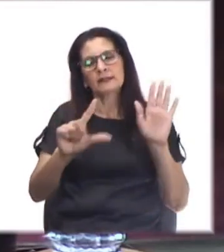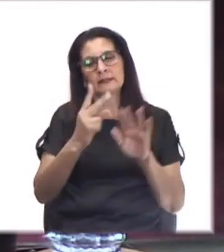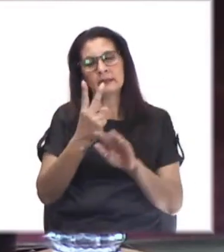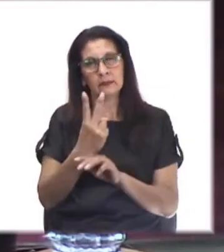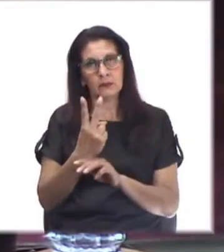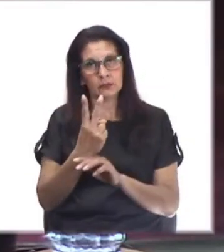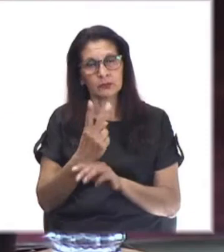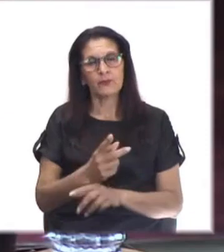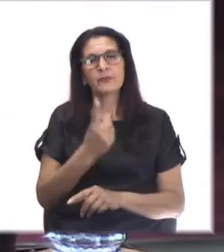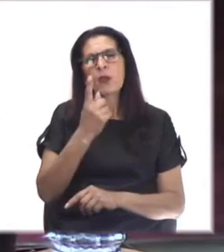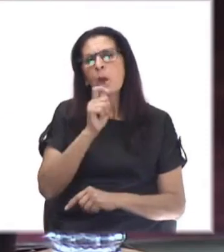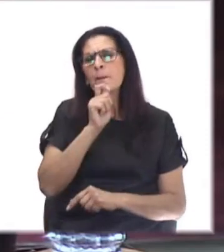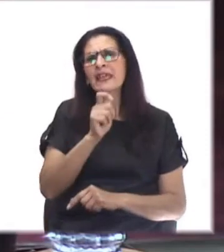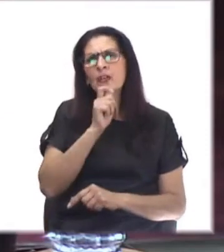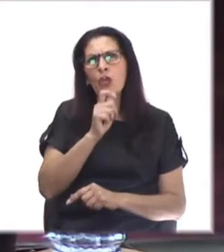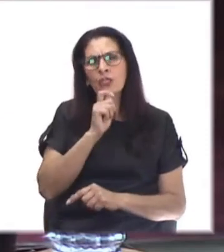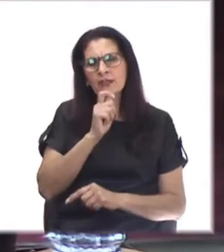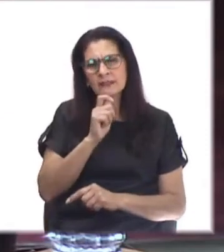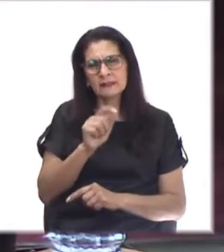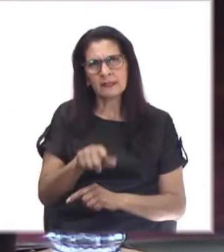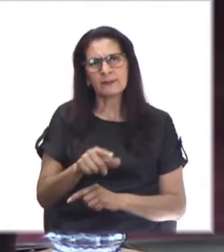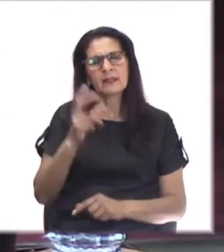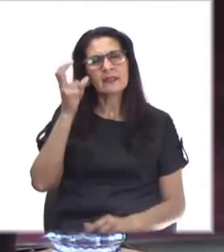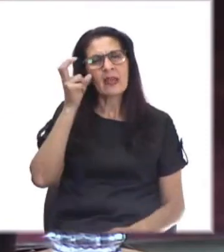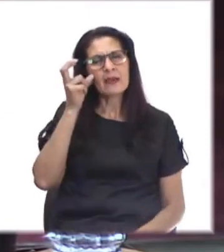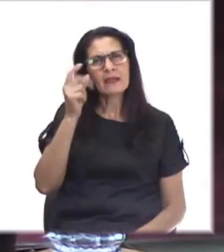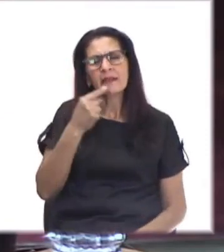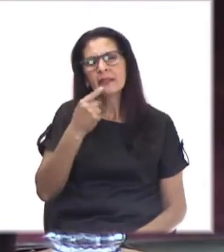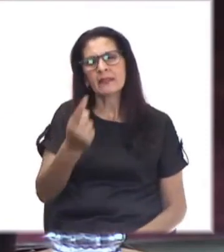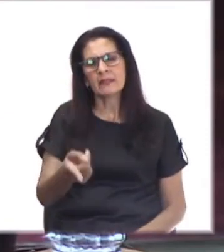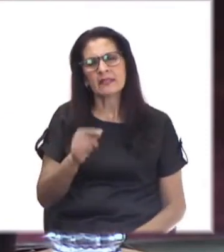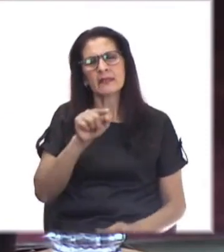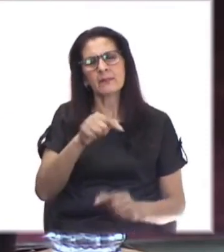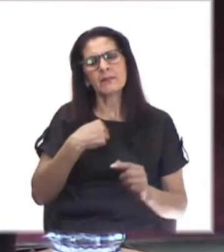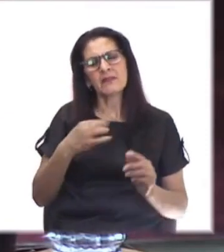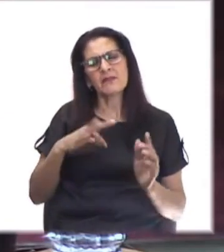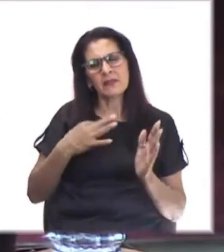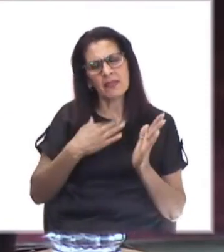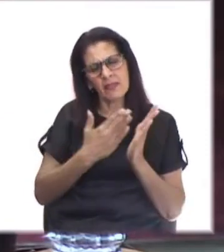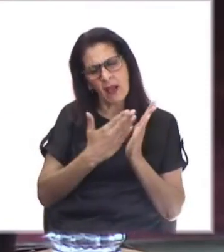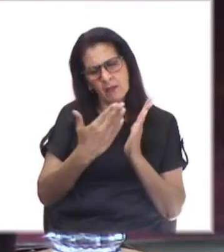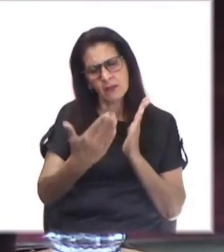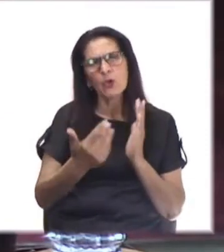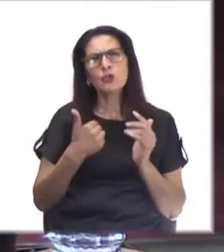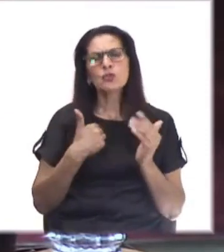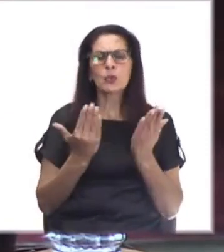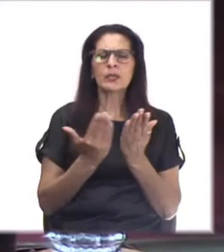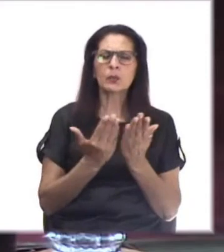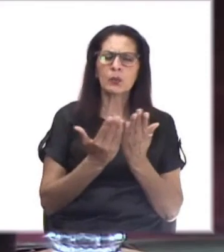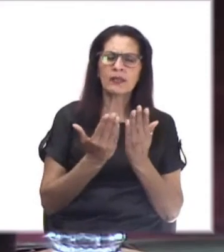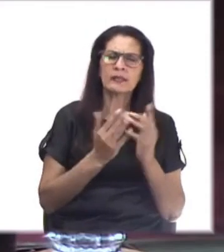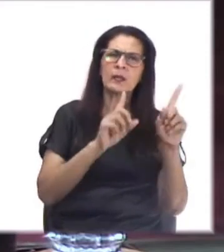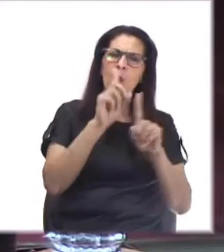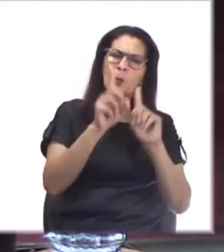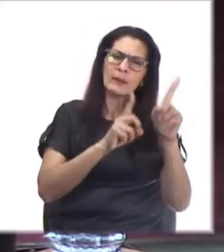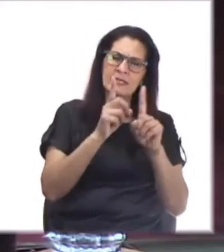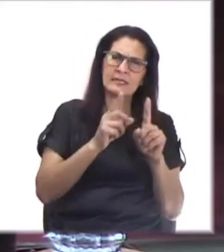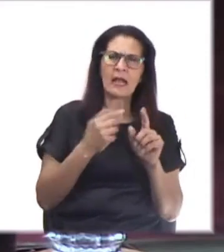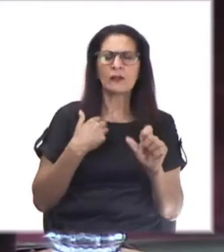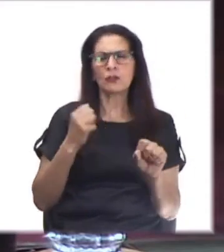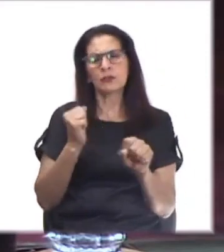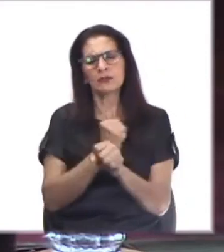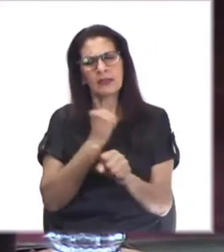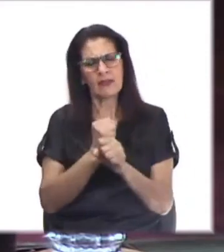reportaje periodístico, Tabaré señala sobre esa etapa de su vida: yo fui estudiante universitario y tuve que trabajar de